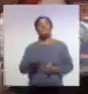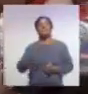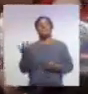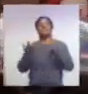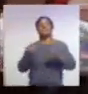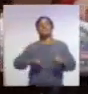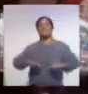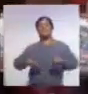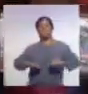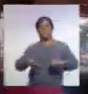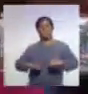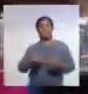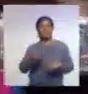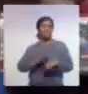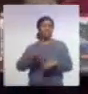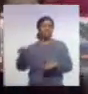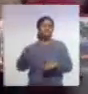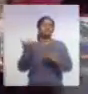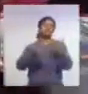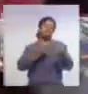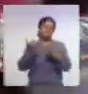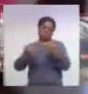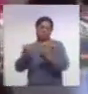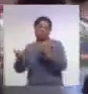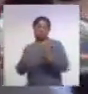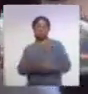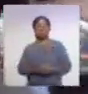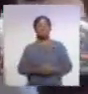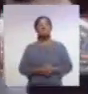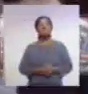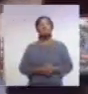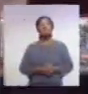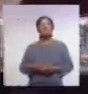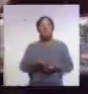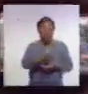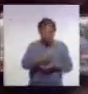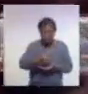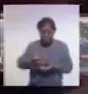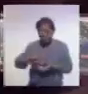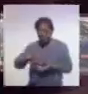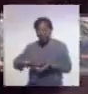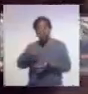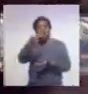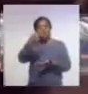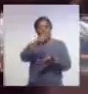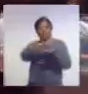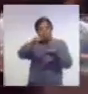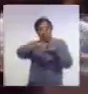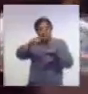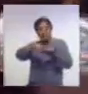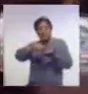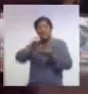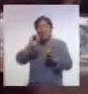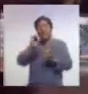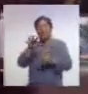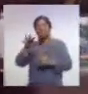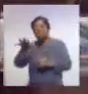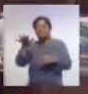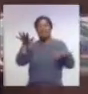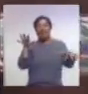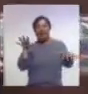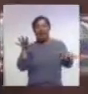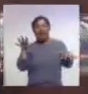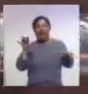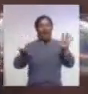actividades teatrales y de esparcimiento. Juegos como Basta o Encantados fueron parte de las actividades de este miércoles, además